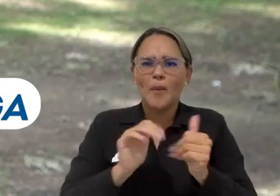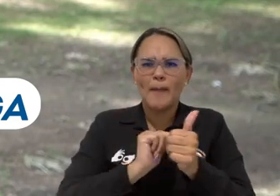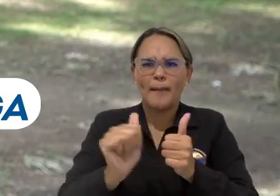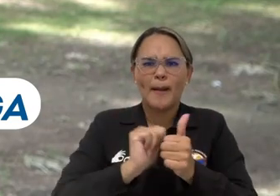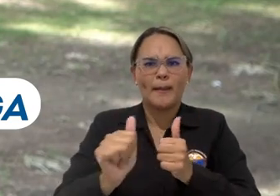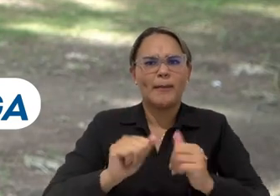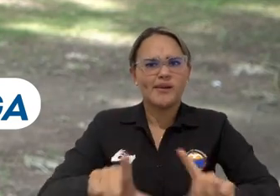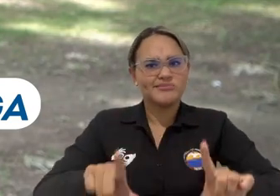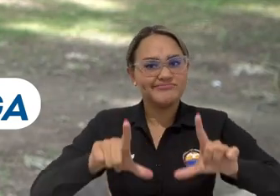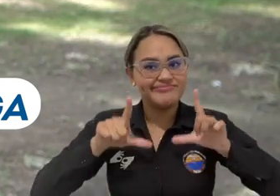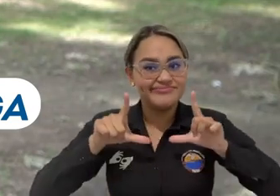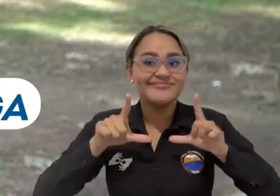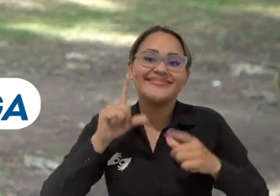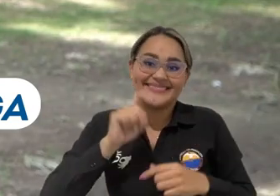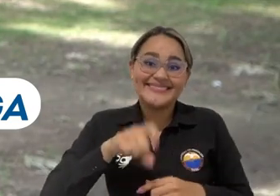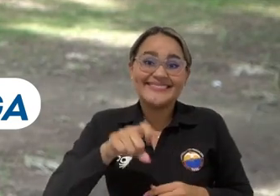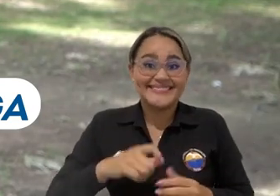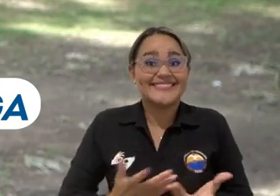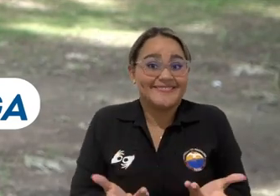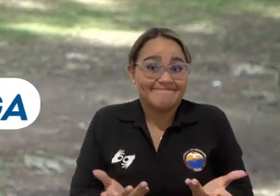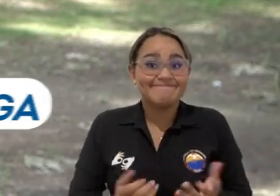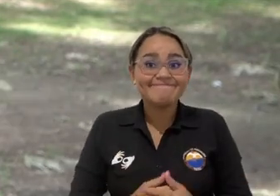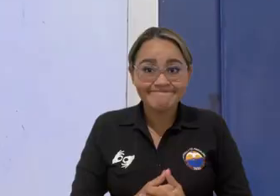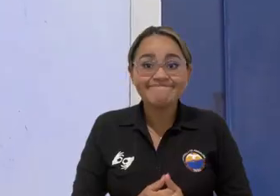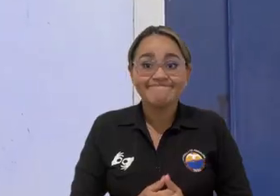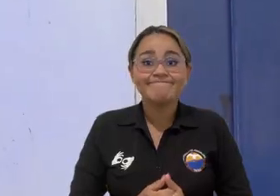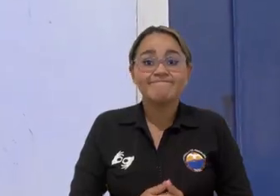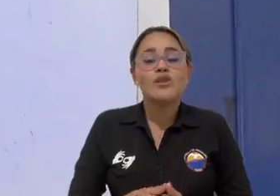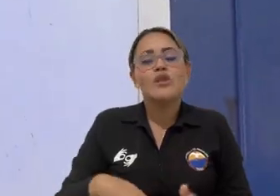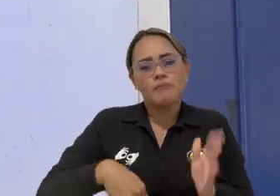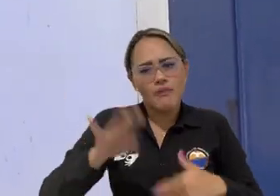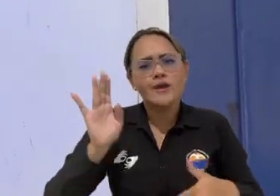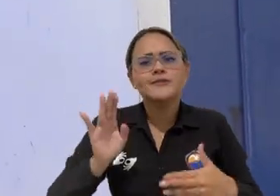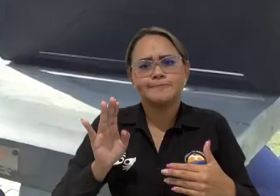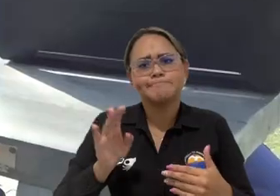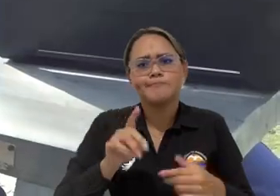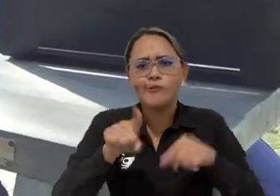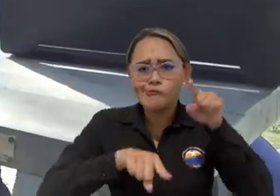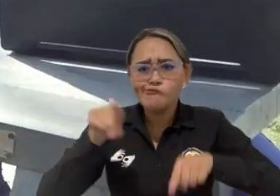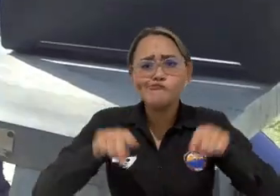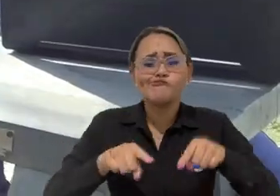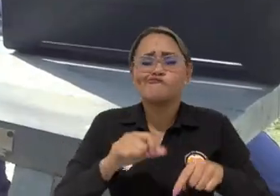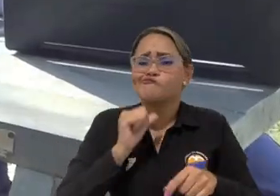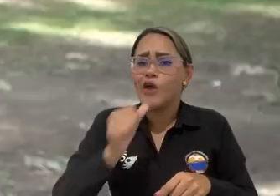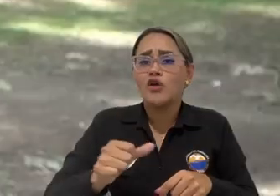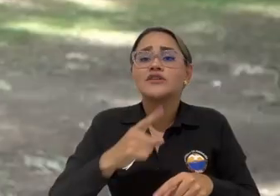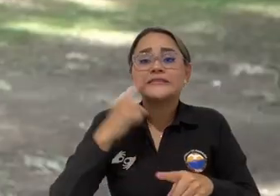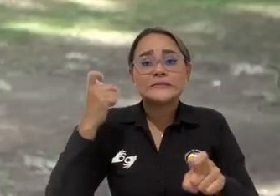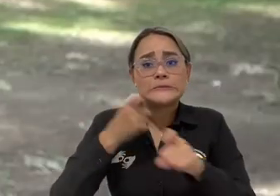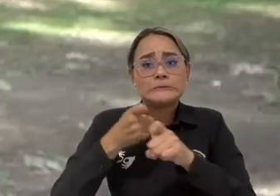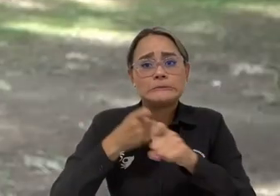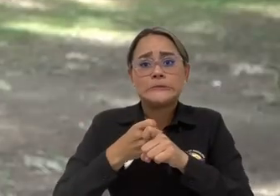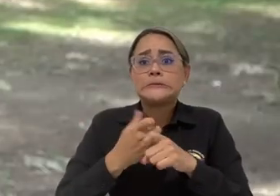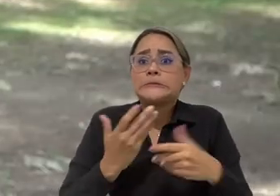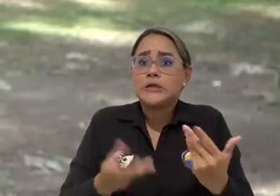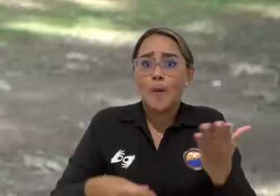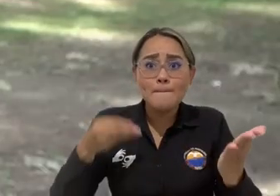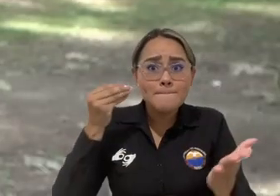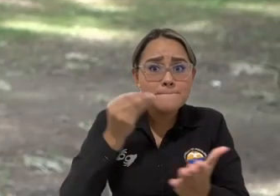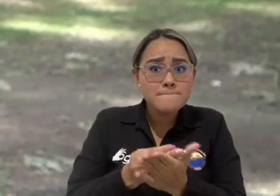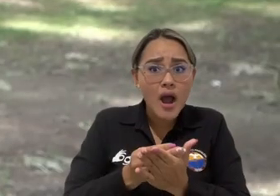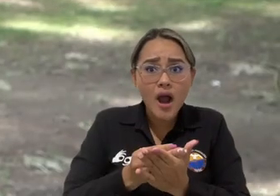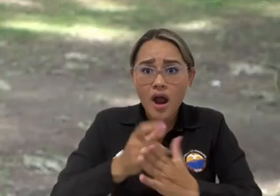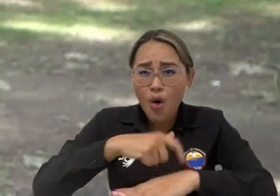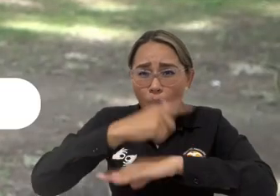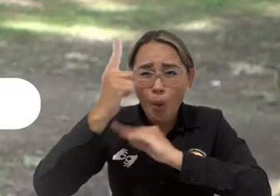carreras universitarias y por ende también terminar con nuestras carreras, y a quienes se les dificulta un poco el hecho